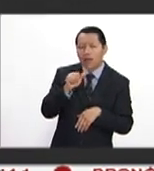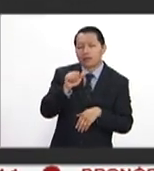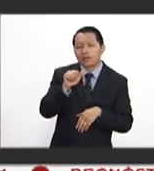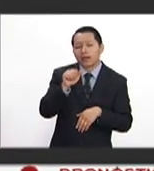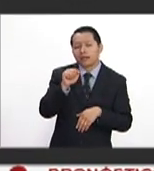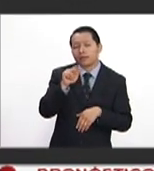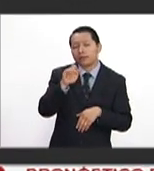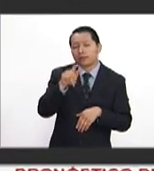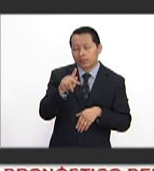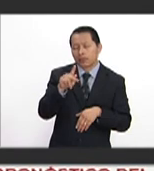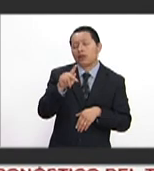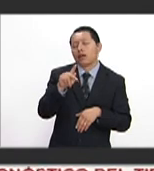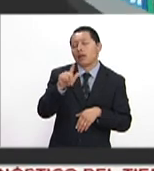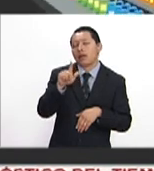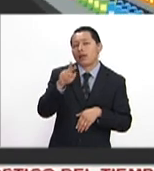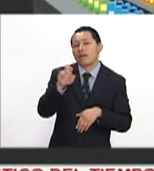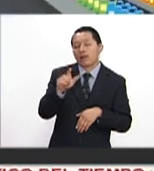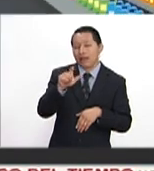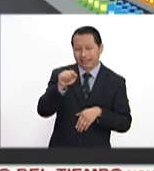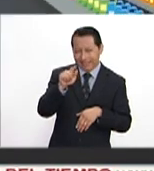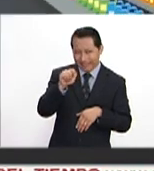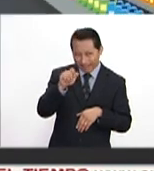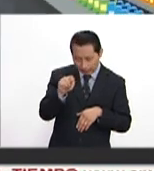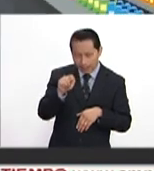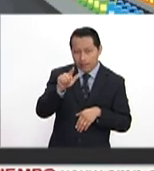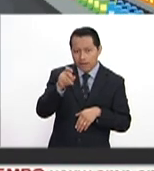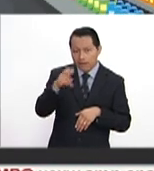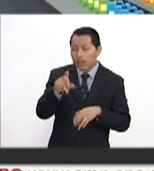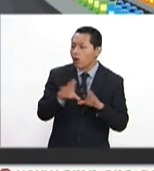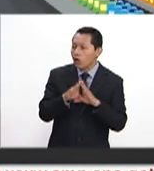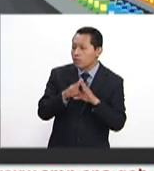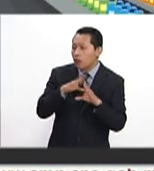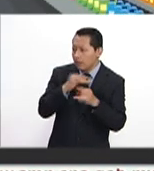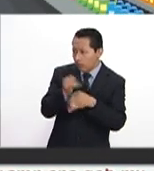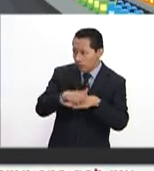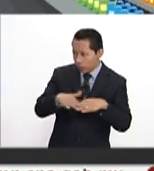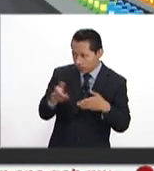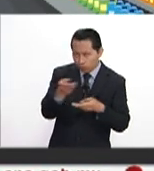Porque es una especie, pues, de compartir información, ¿no? Que es uno de los